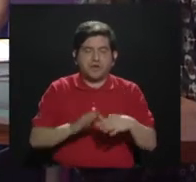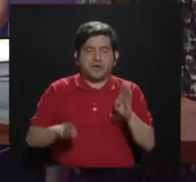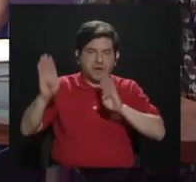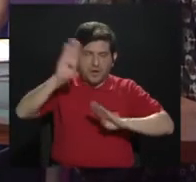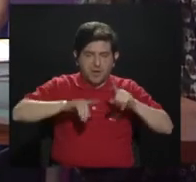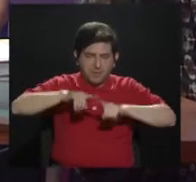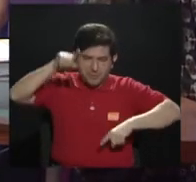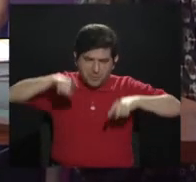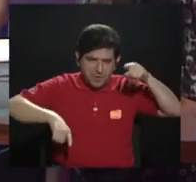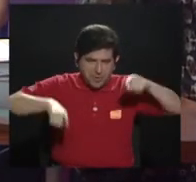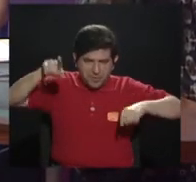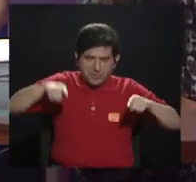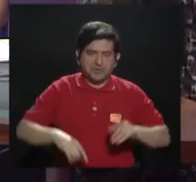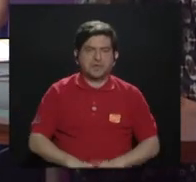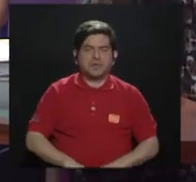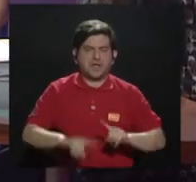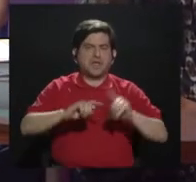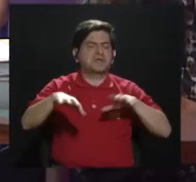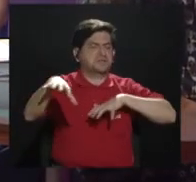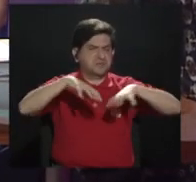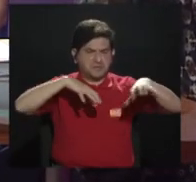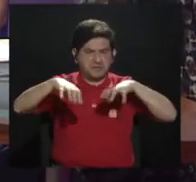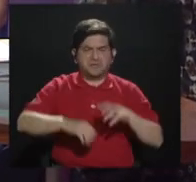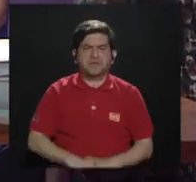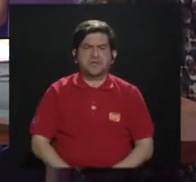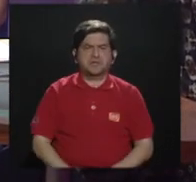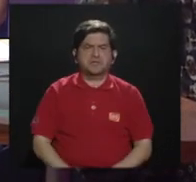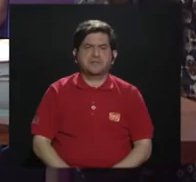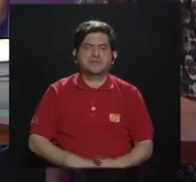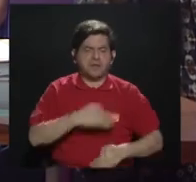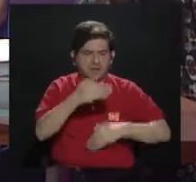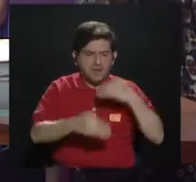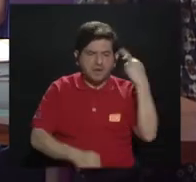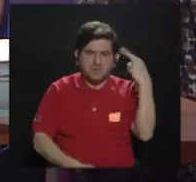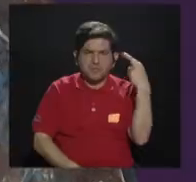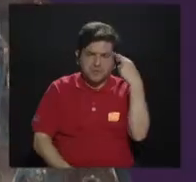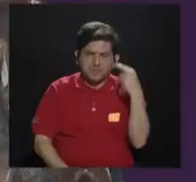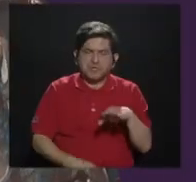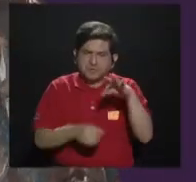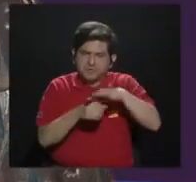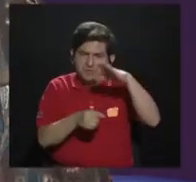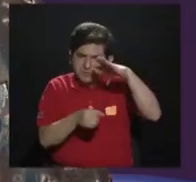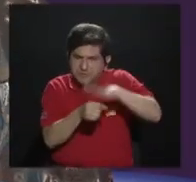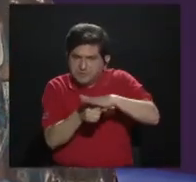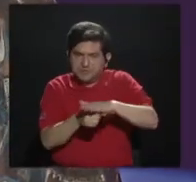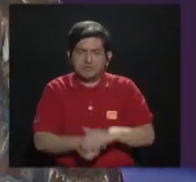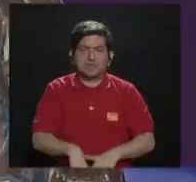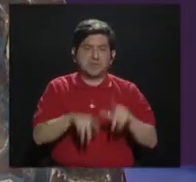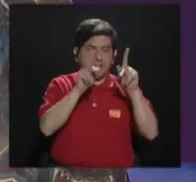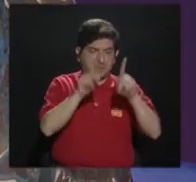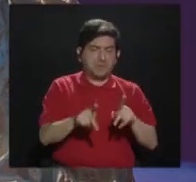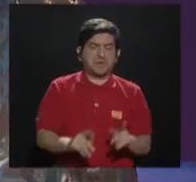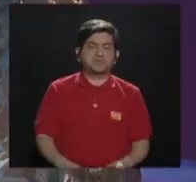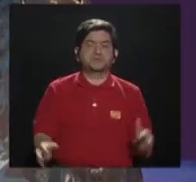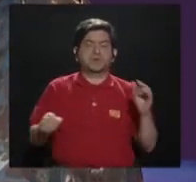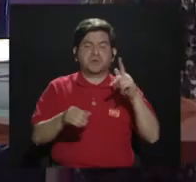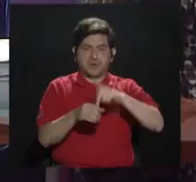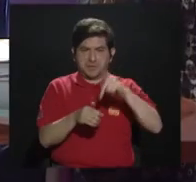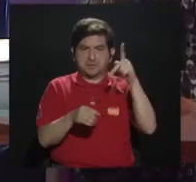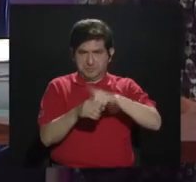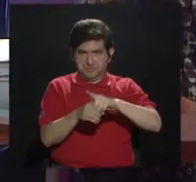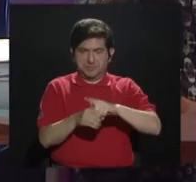por ejemplo, en algunas actividades, en algunas reflexiones sobre las semillas. Hay gente que se ha vinculado y que ha